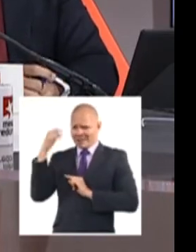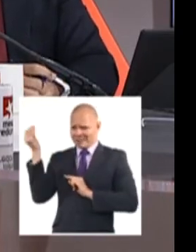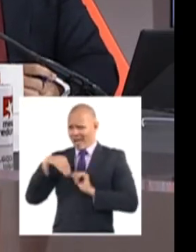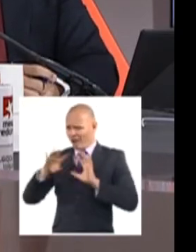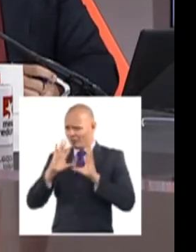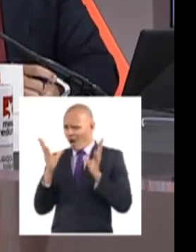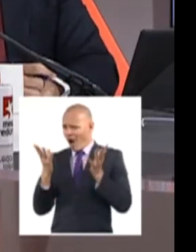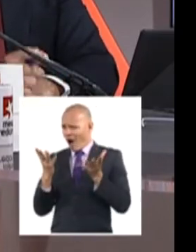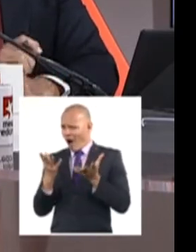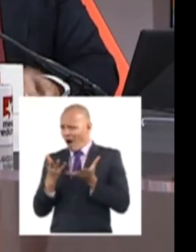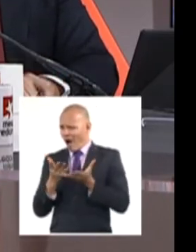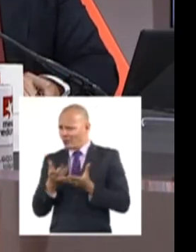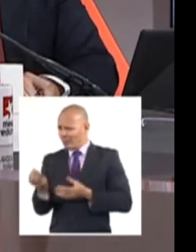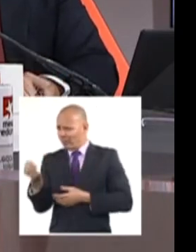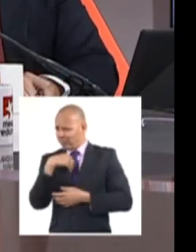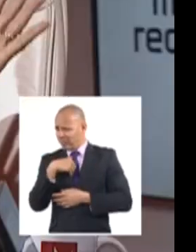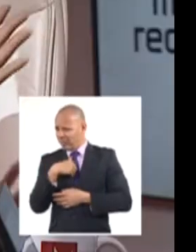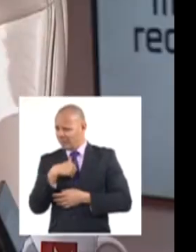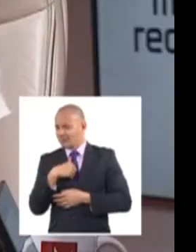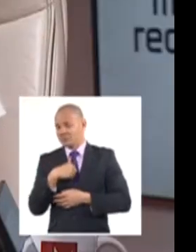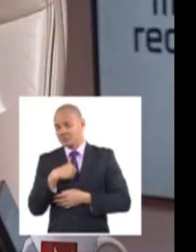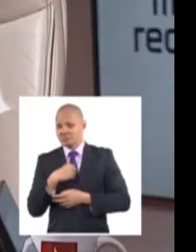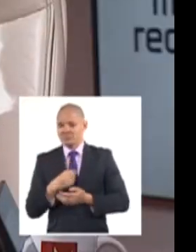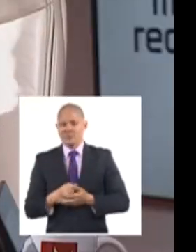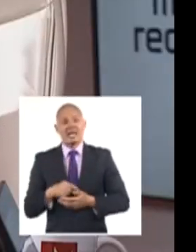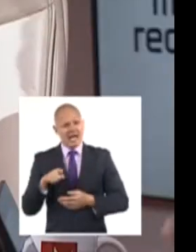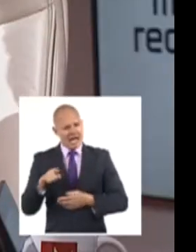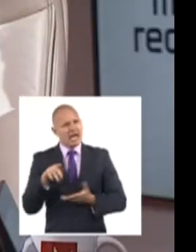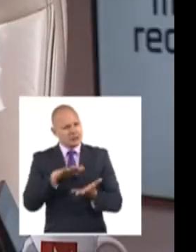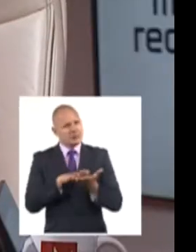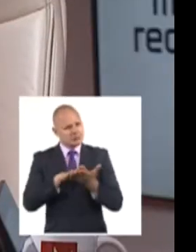bueno muchas gracias un tema tan interesante